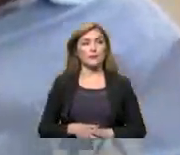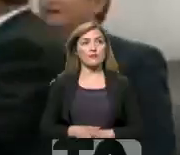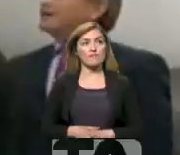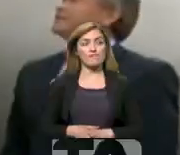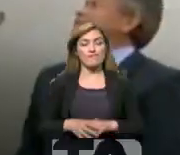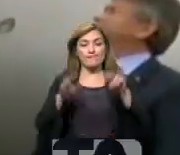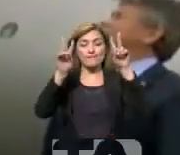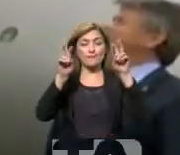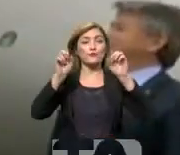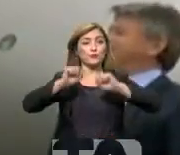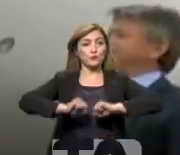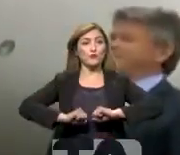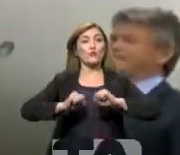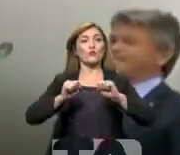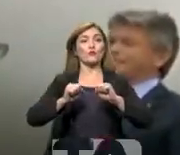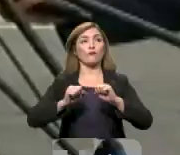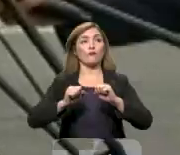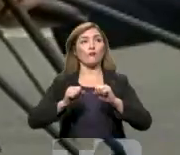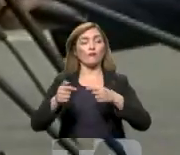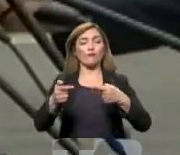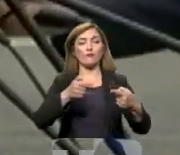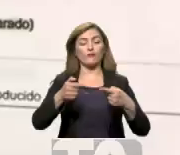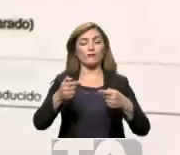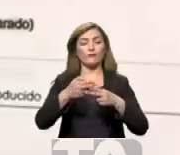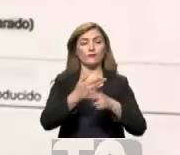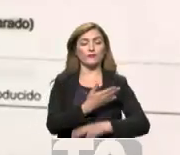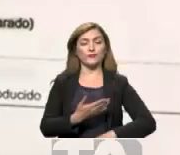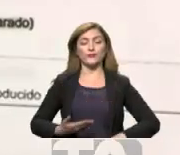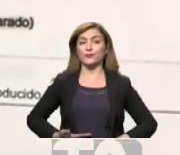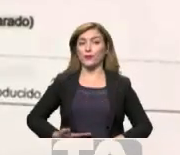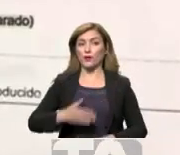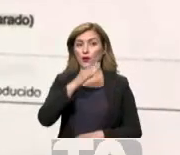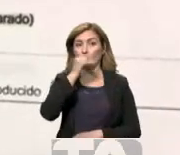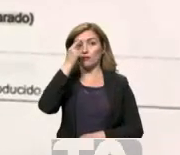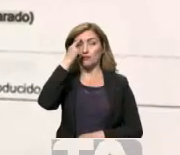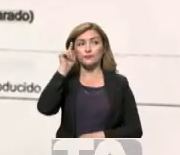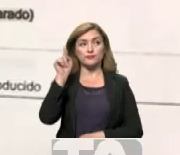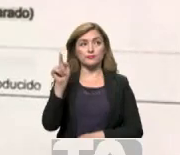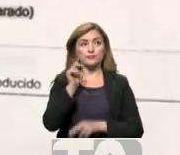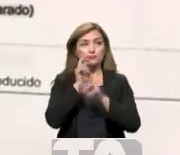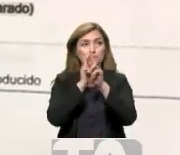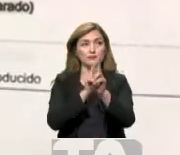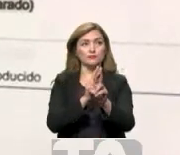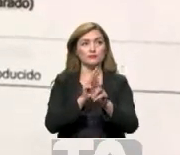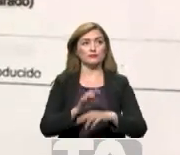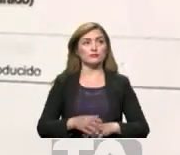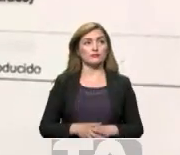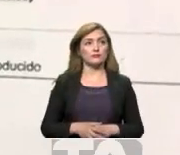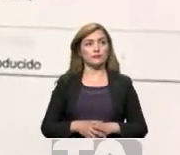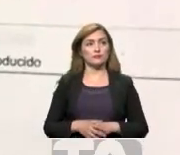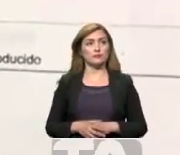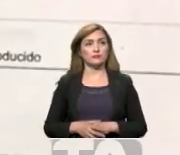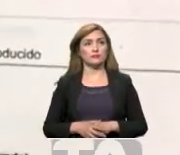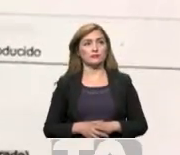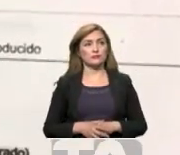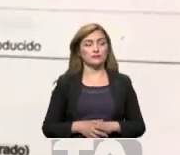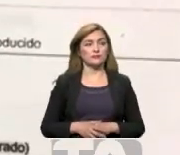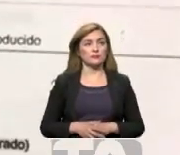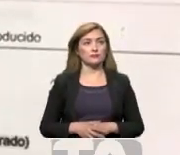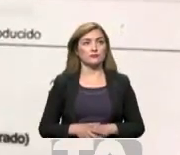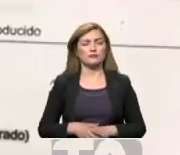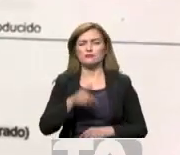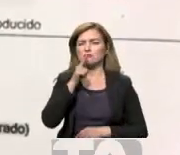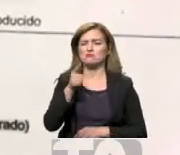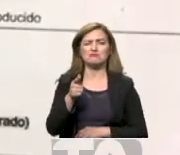ese tema podría pelearse con el expresidente Correa. Rosana Alvarado le responde. Ay, Alexis, ¿quién está envenenando así